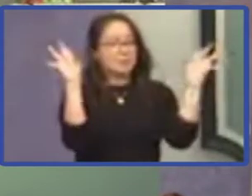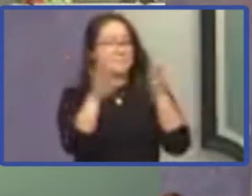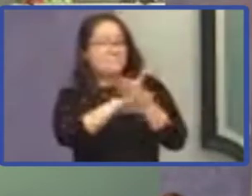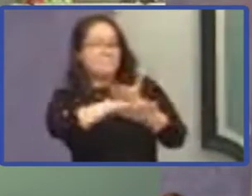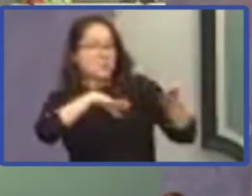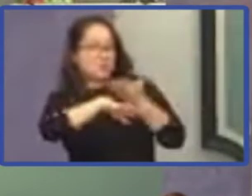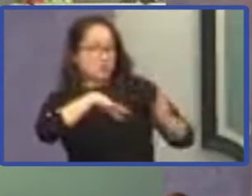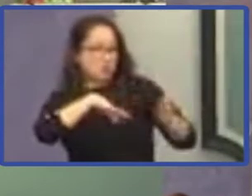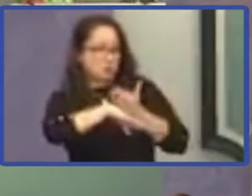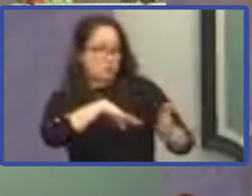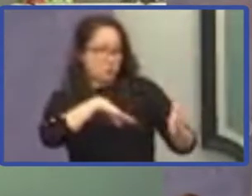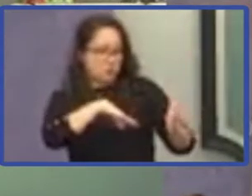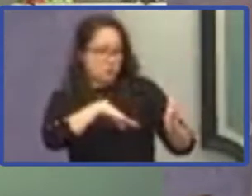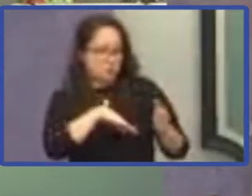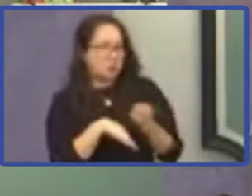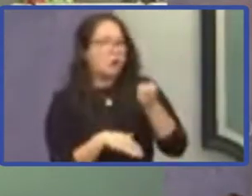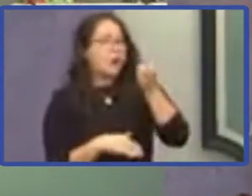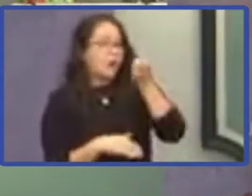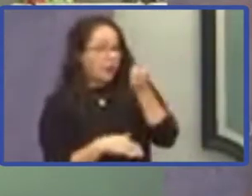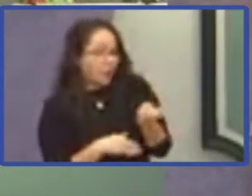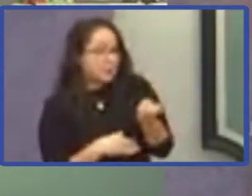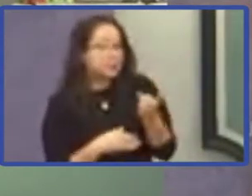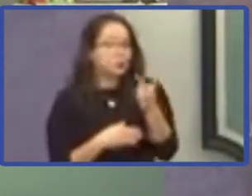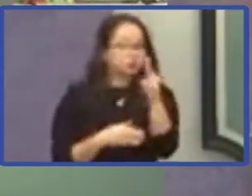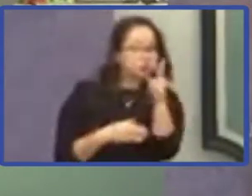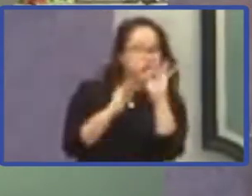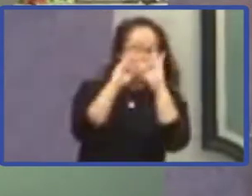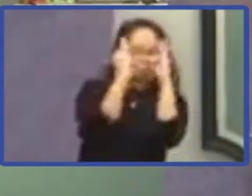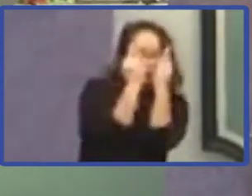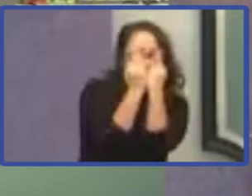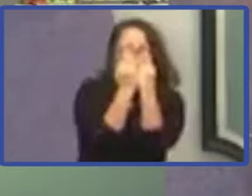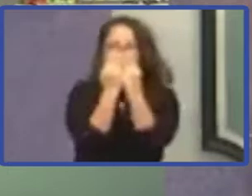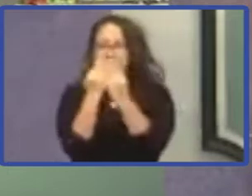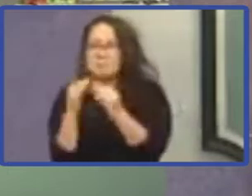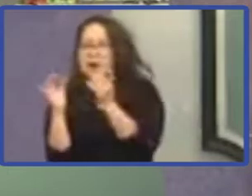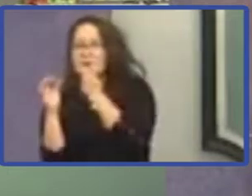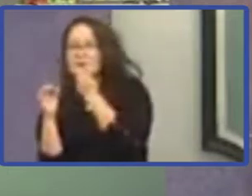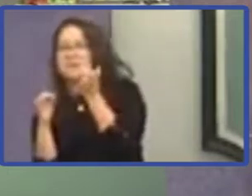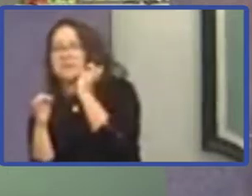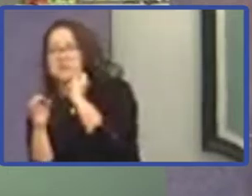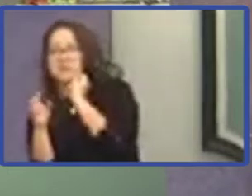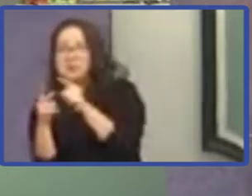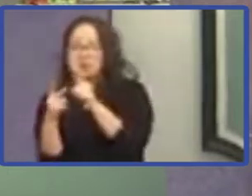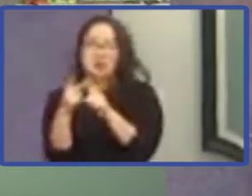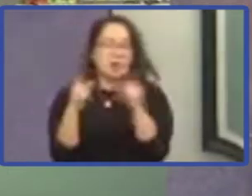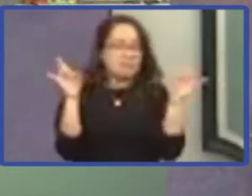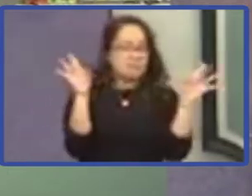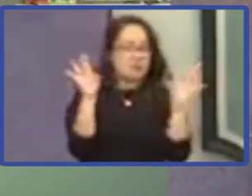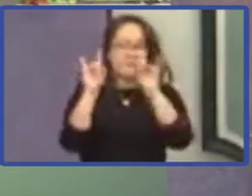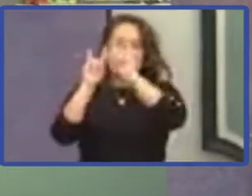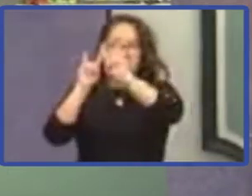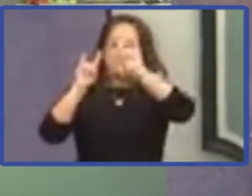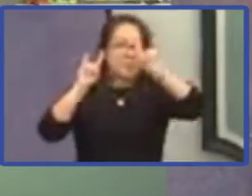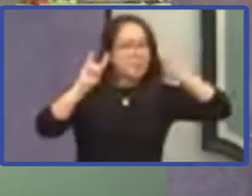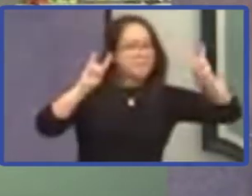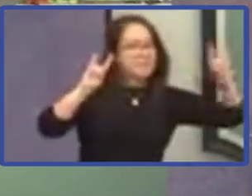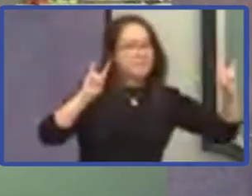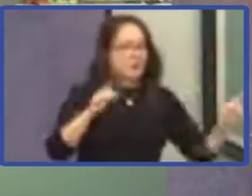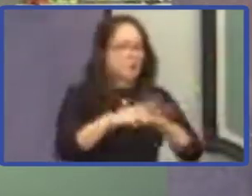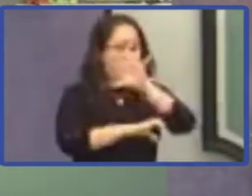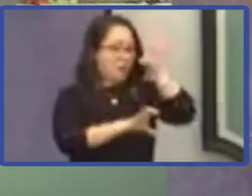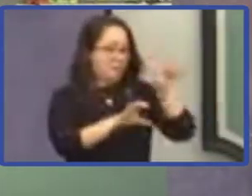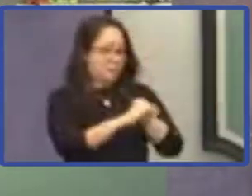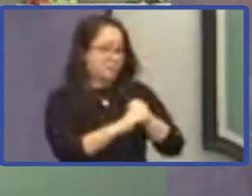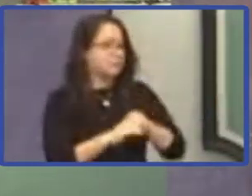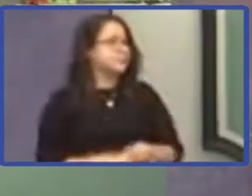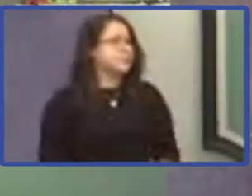y entonces con esas dos figuras llenan completamente el espacio ¿no? bueno el plano más bien